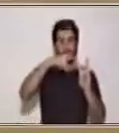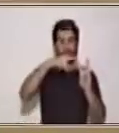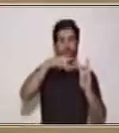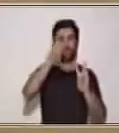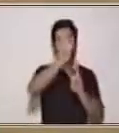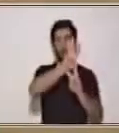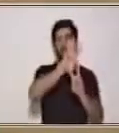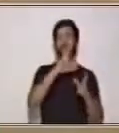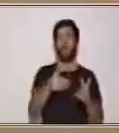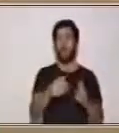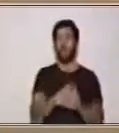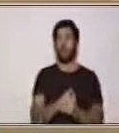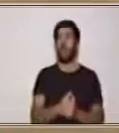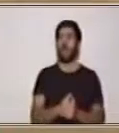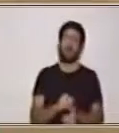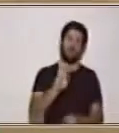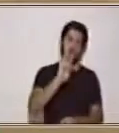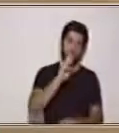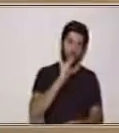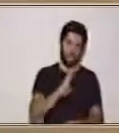nos va a quedar 3.